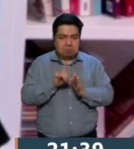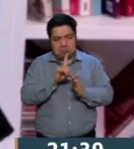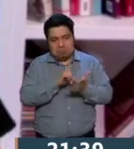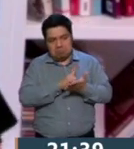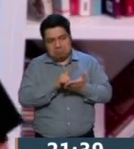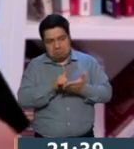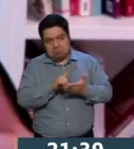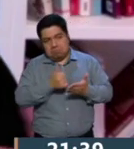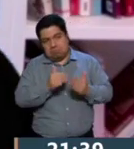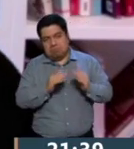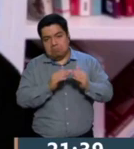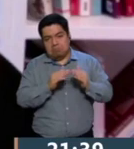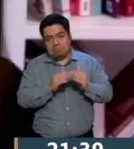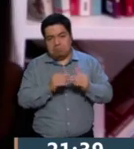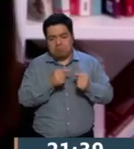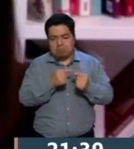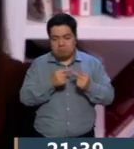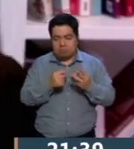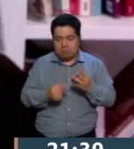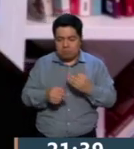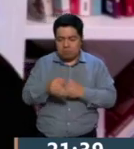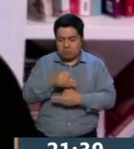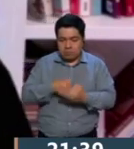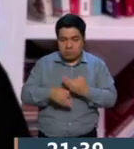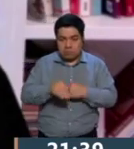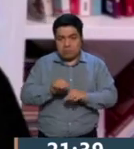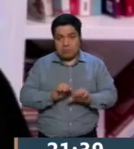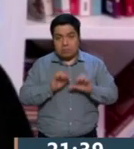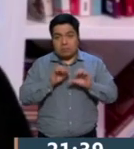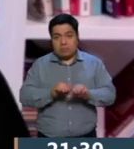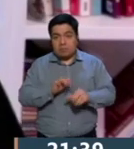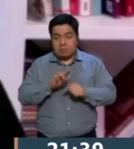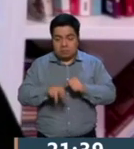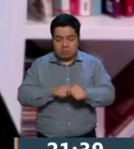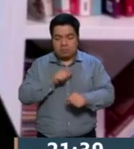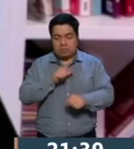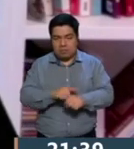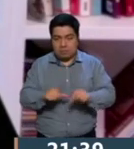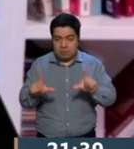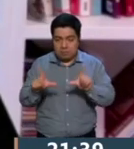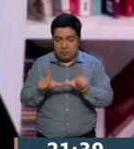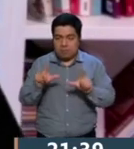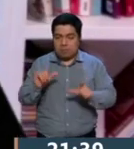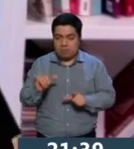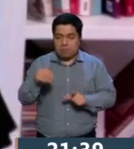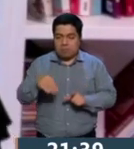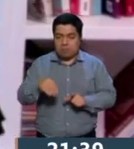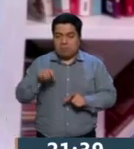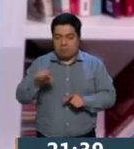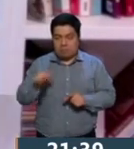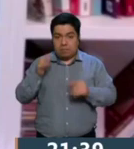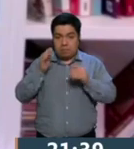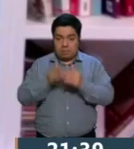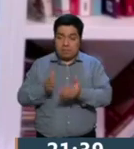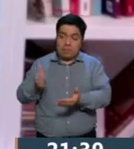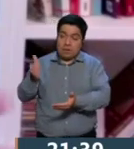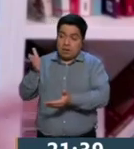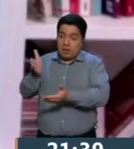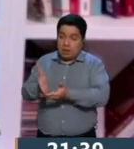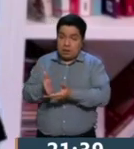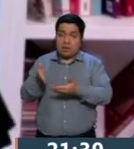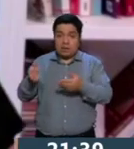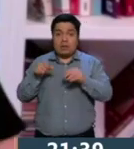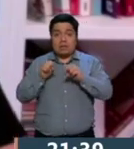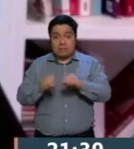país, acreditaron todo el trámite como cualquiera que obtiene una credencial para votar, Braulio. Hay que ir a